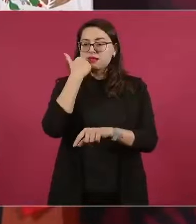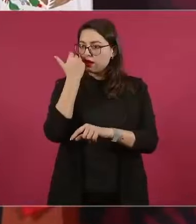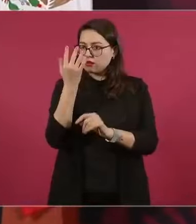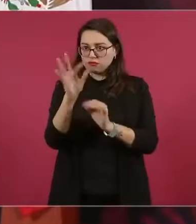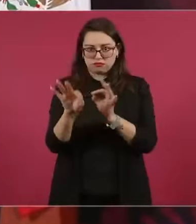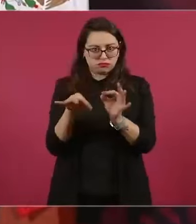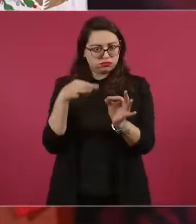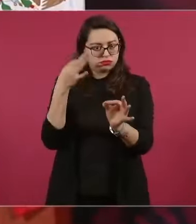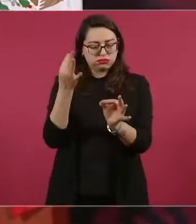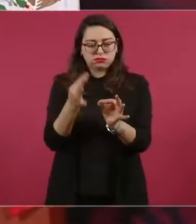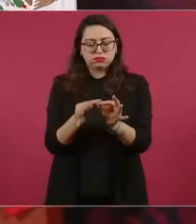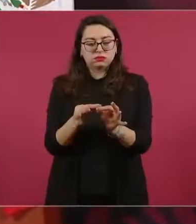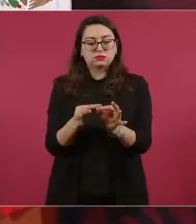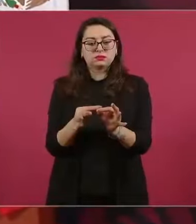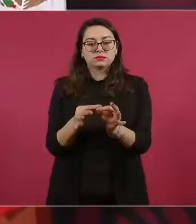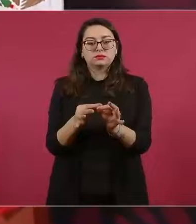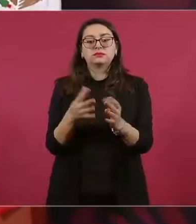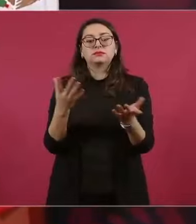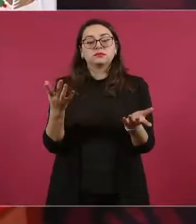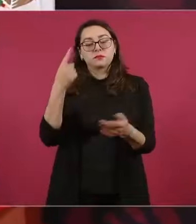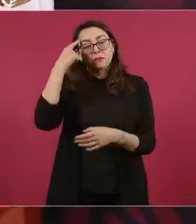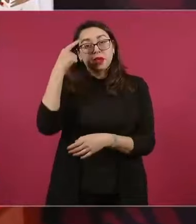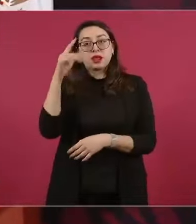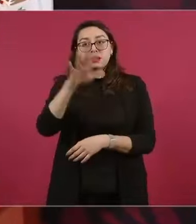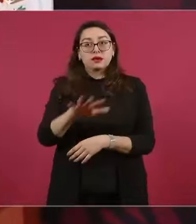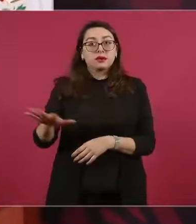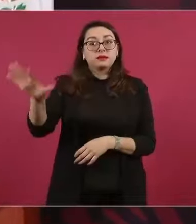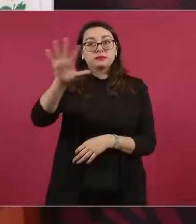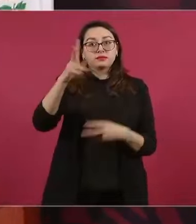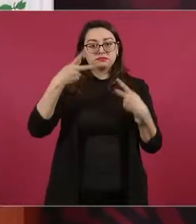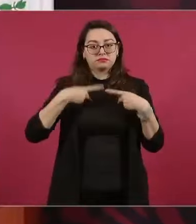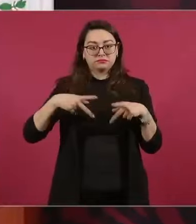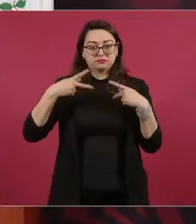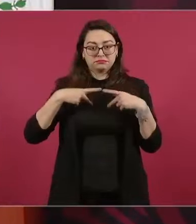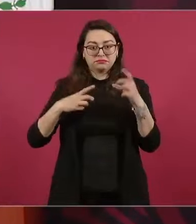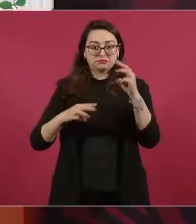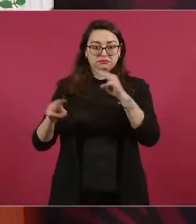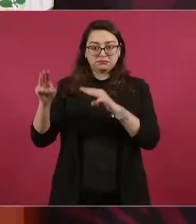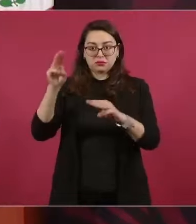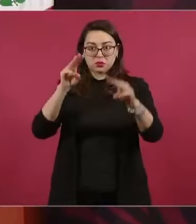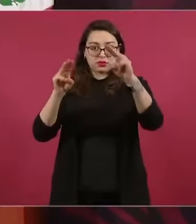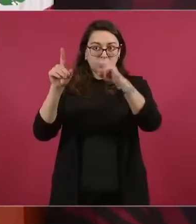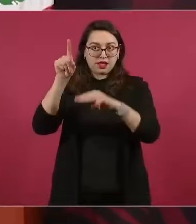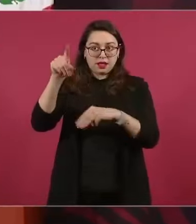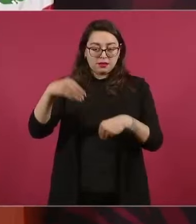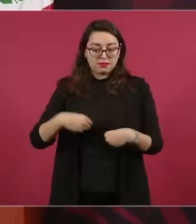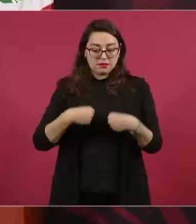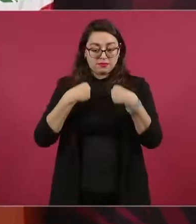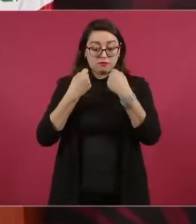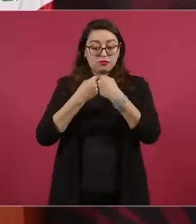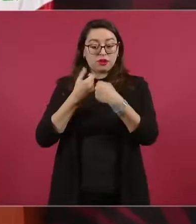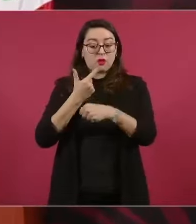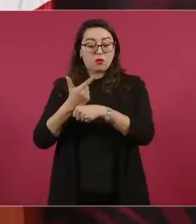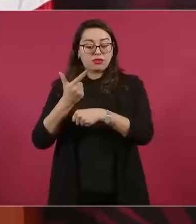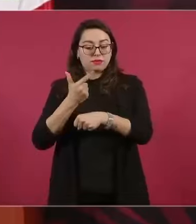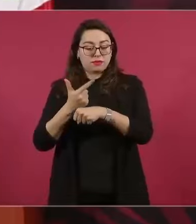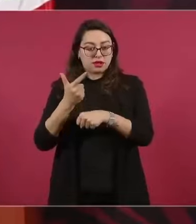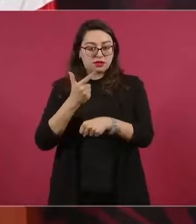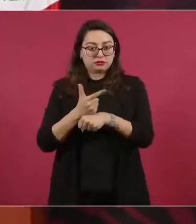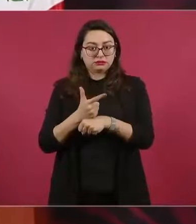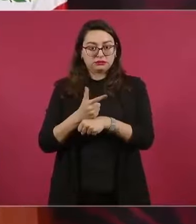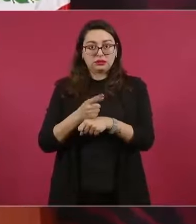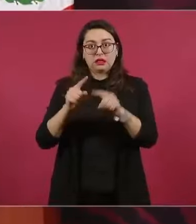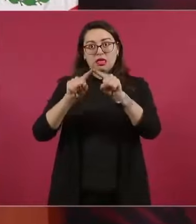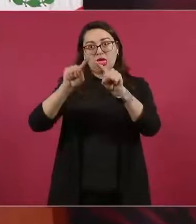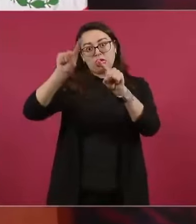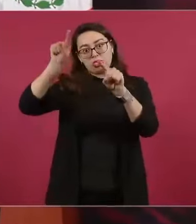para que la gente que vive en la sierra, en la frontera con Guatemala, no tenga que hacer